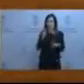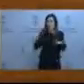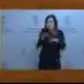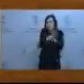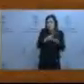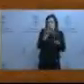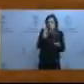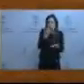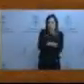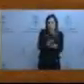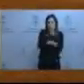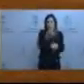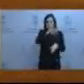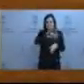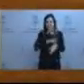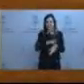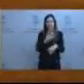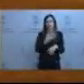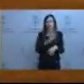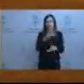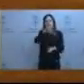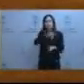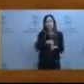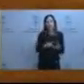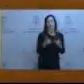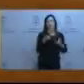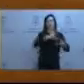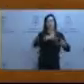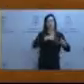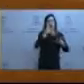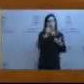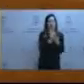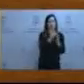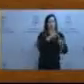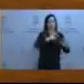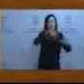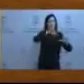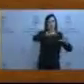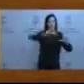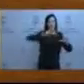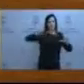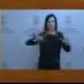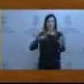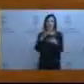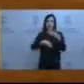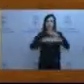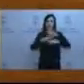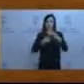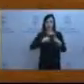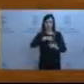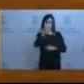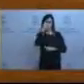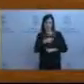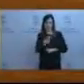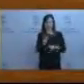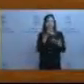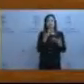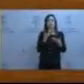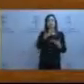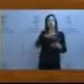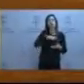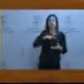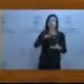personal médico cuando realiza un electrocardiograma en lo que nosotros conocemos comúnmente como una UBI móvil.